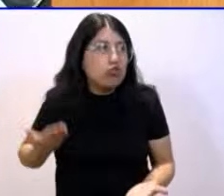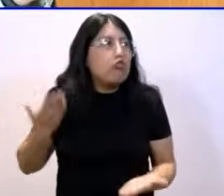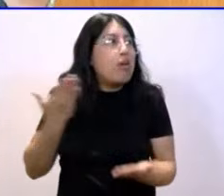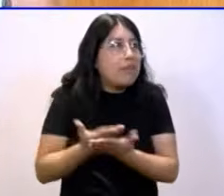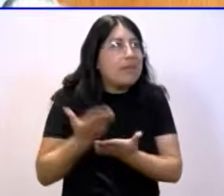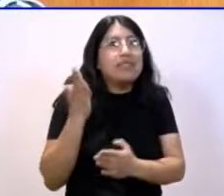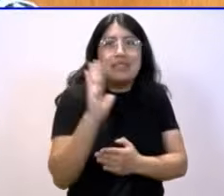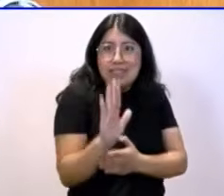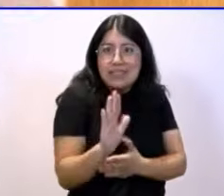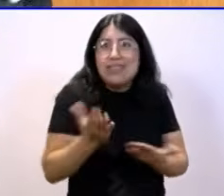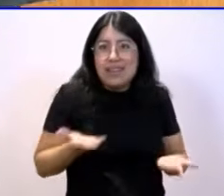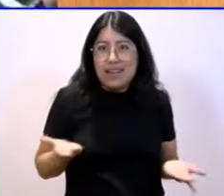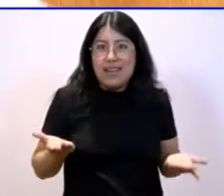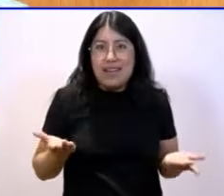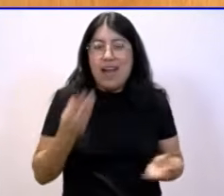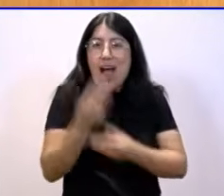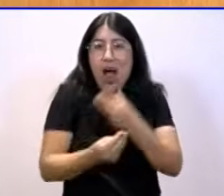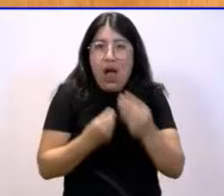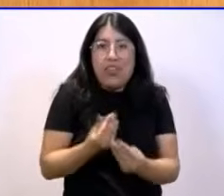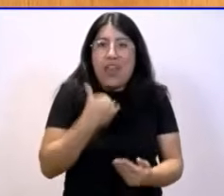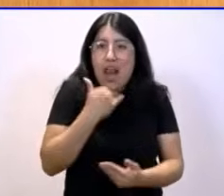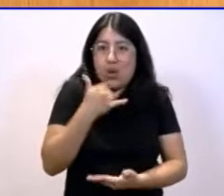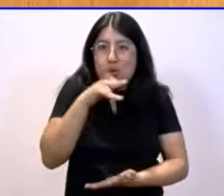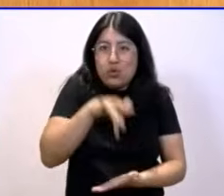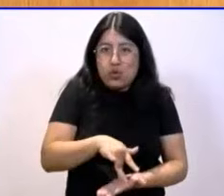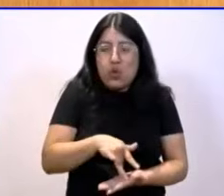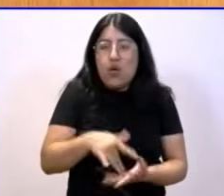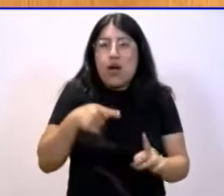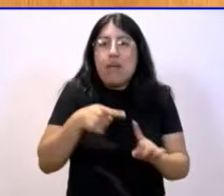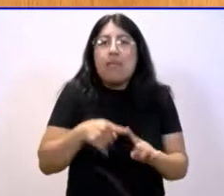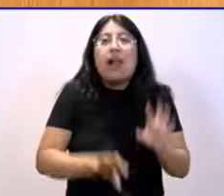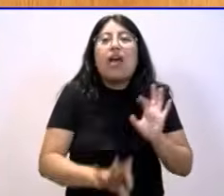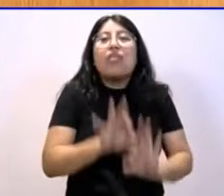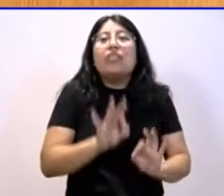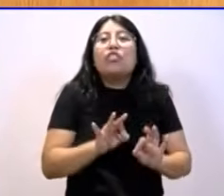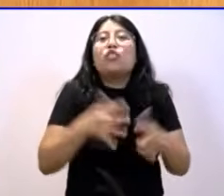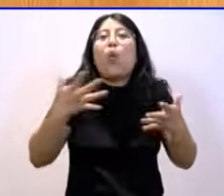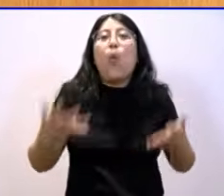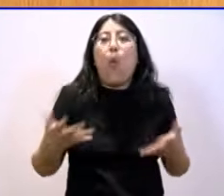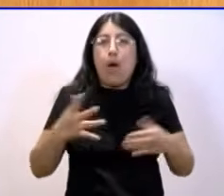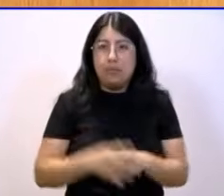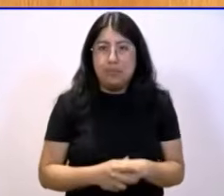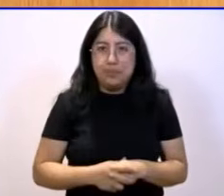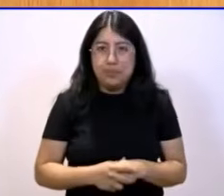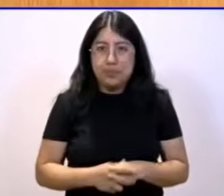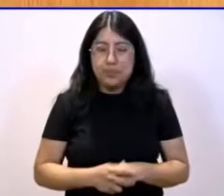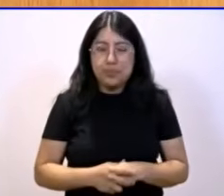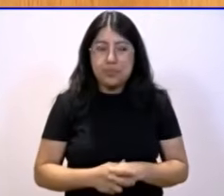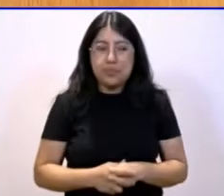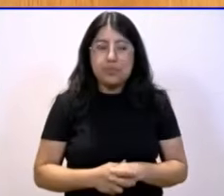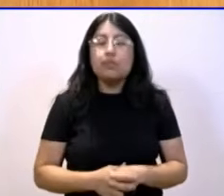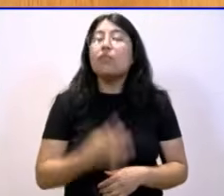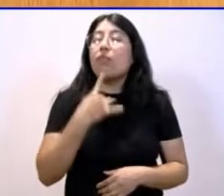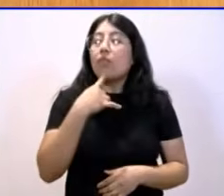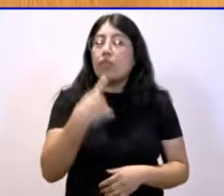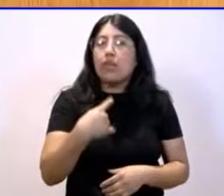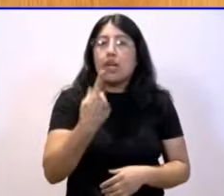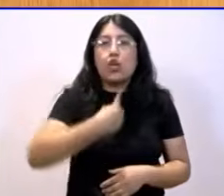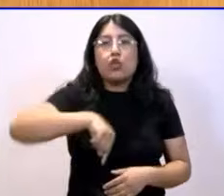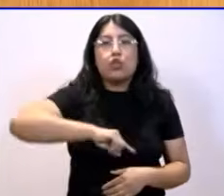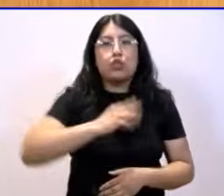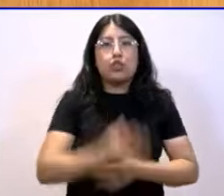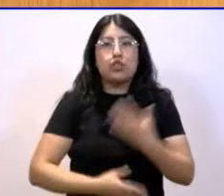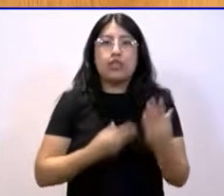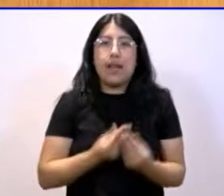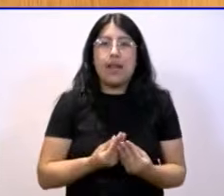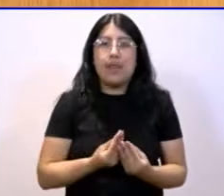Estado que convoque para ver qué decisión tomamos desde este punto de vista. Nosotros sí puedo decir lo que nosotros vamos a hacer